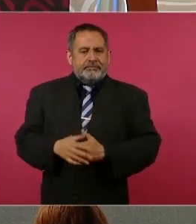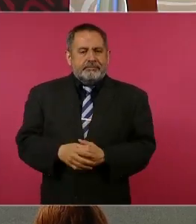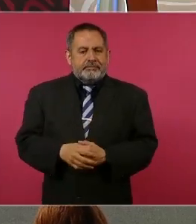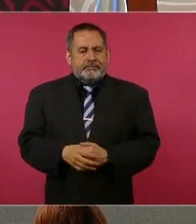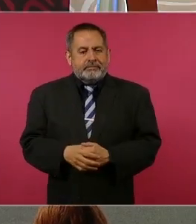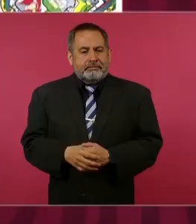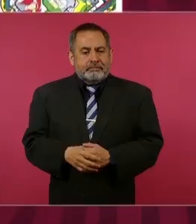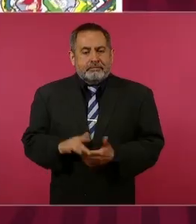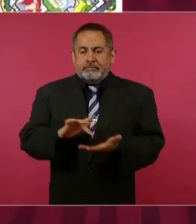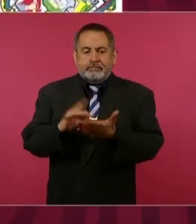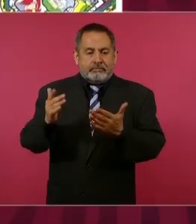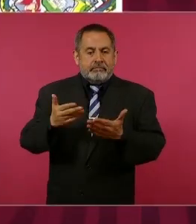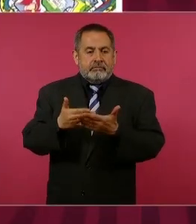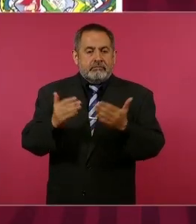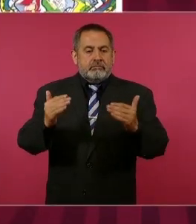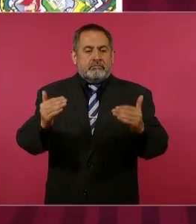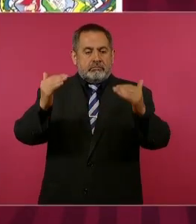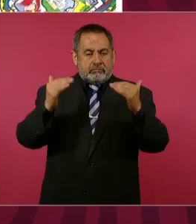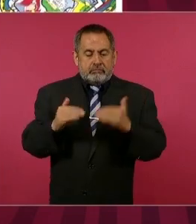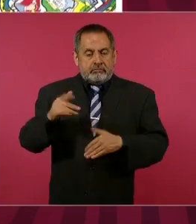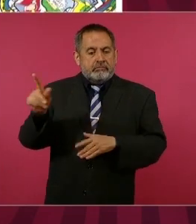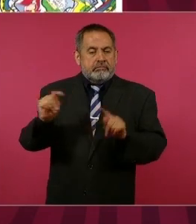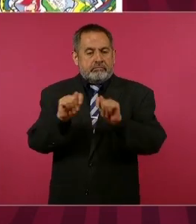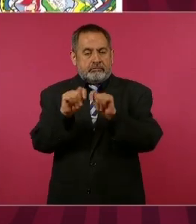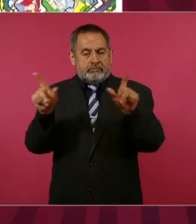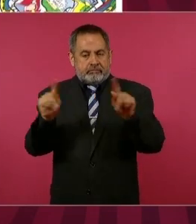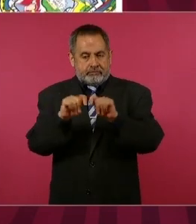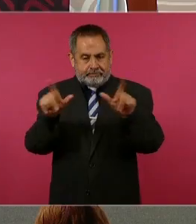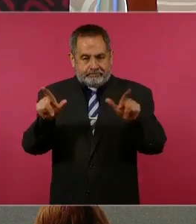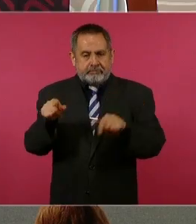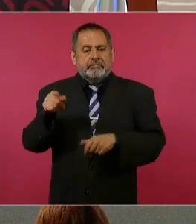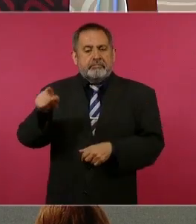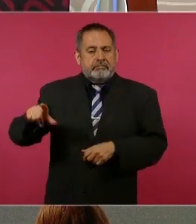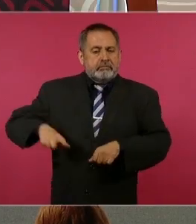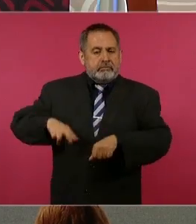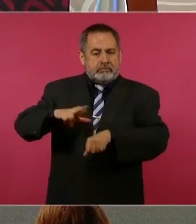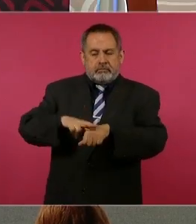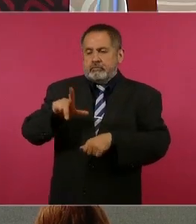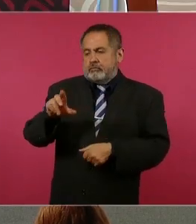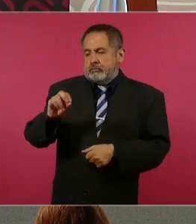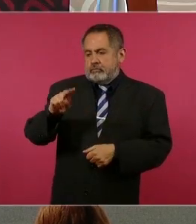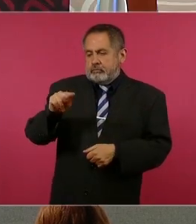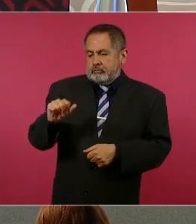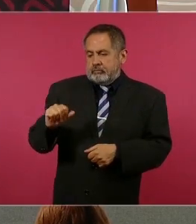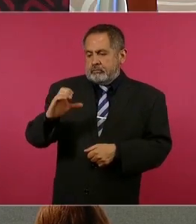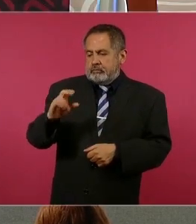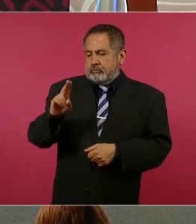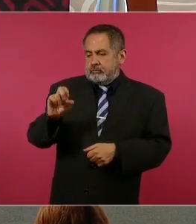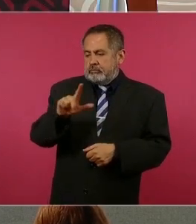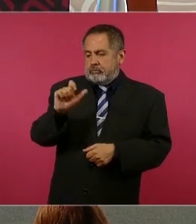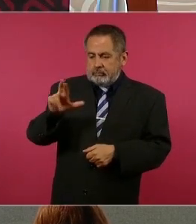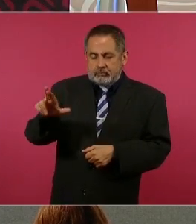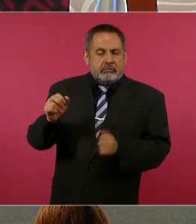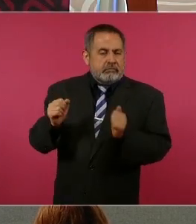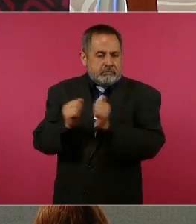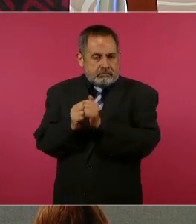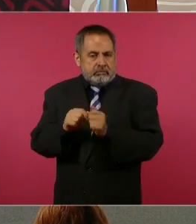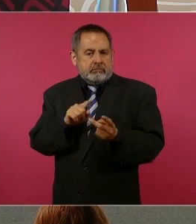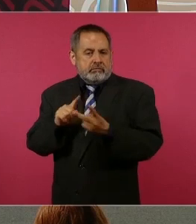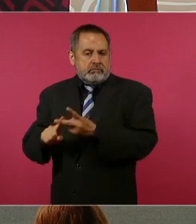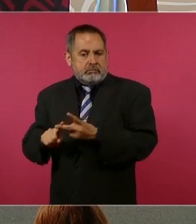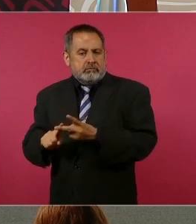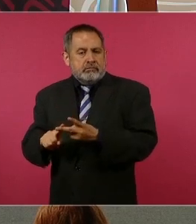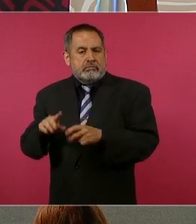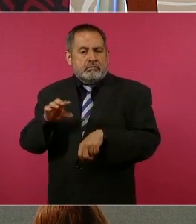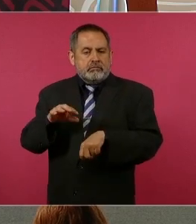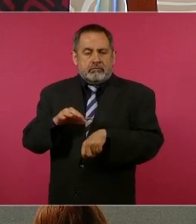Gracias. Ahora vamos a Tlaxcala. Allá está la gobernadora Lorena Cuellar Cisneros con el comisionado presidencial,